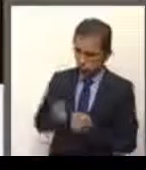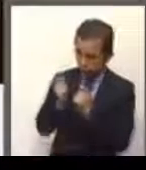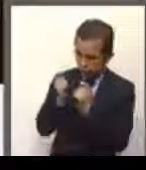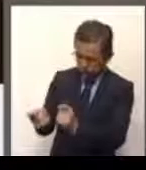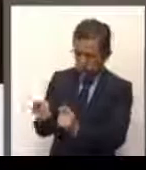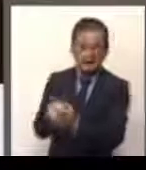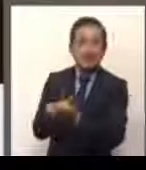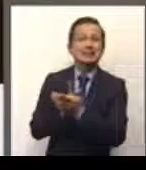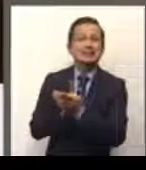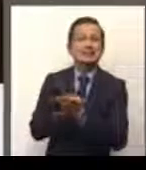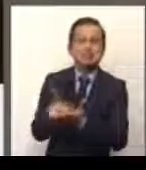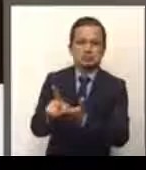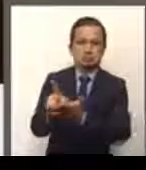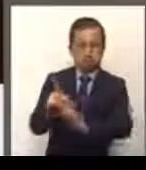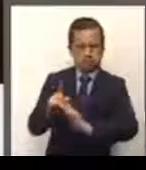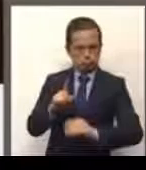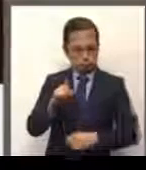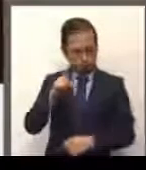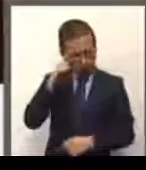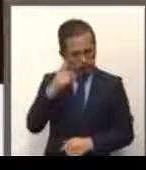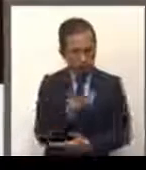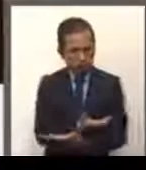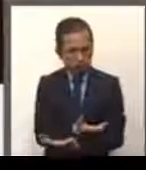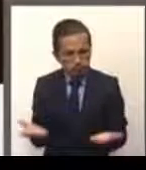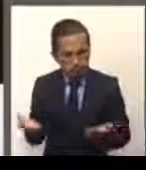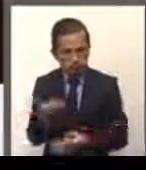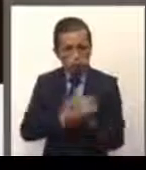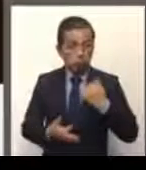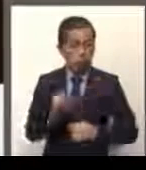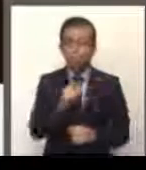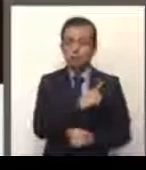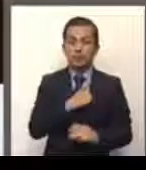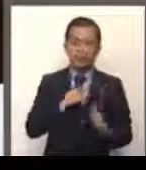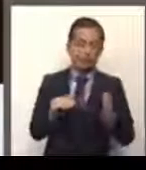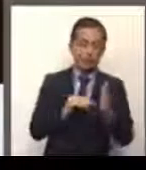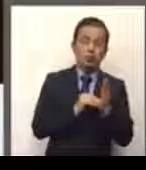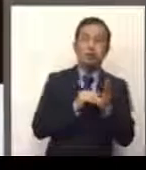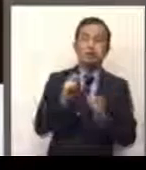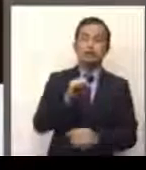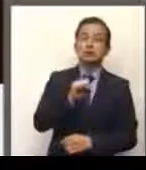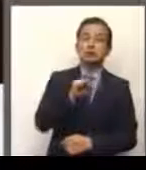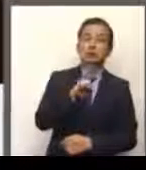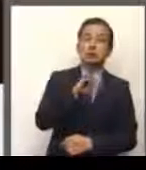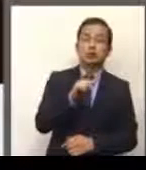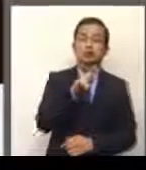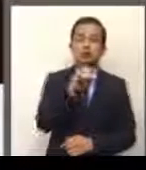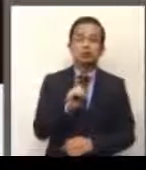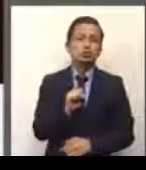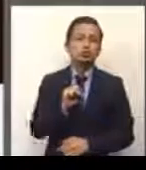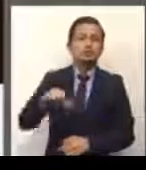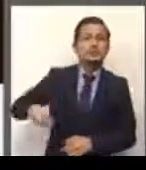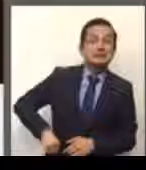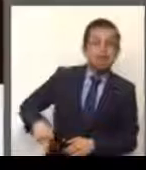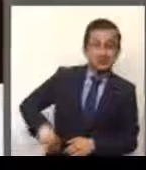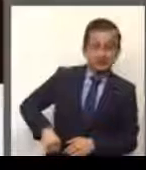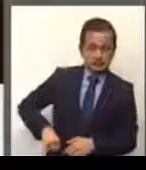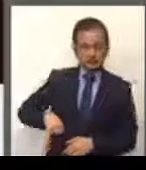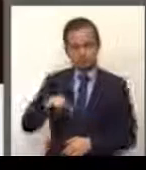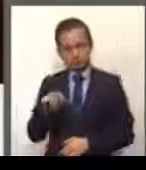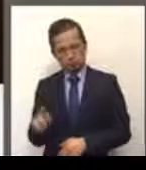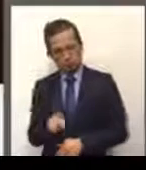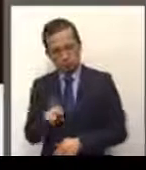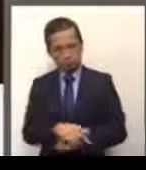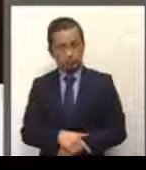derecho público en lugar de sujetos de interés público, siendo además un tanto